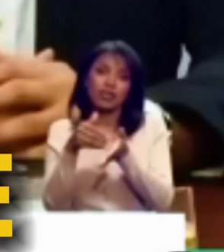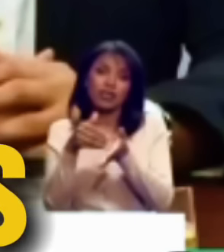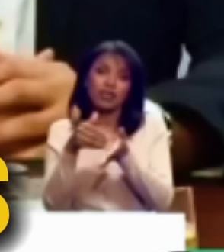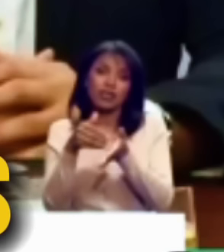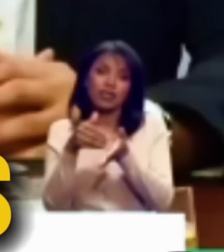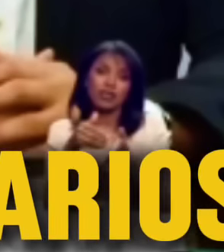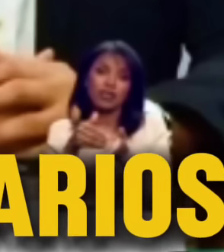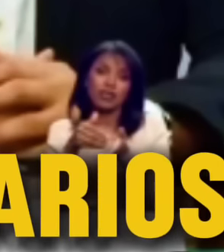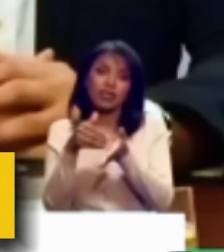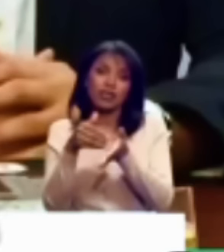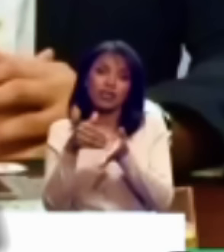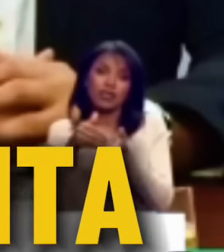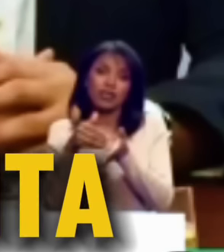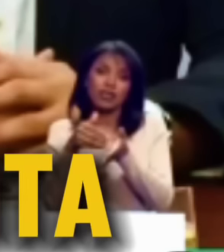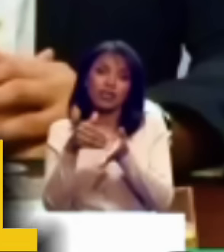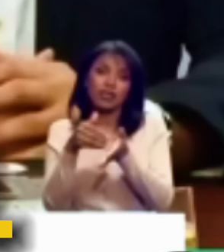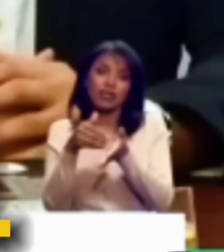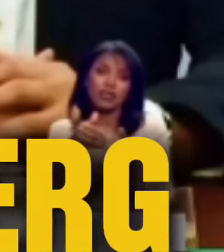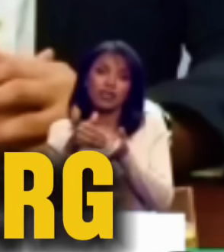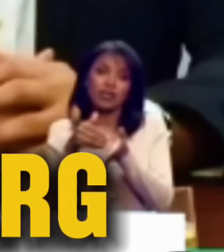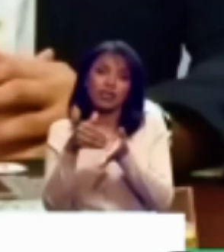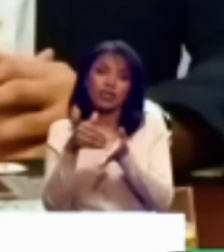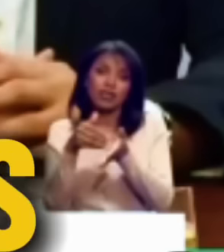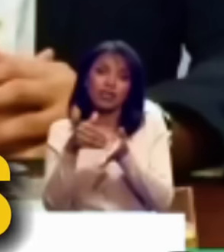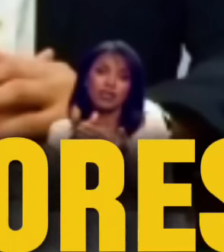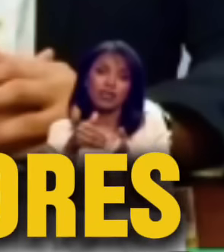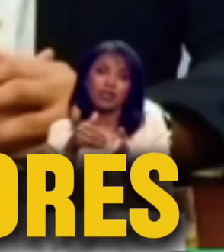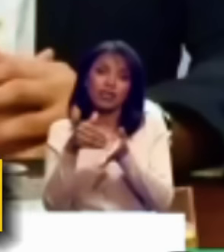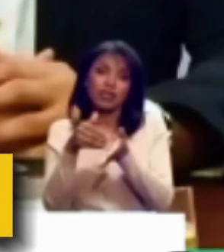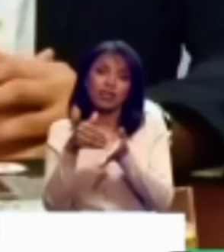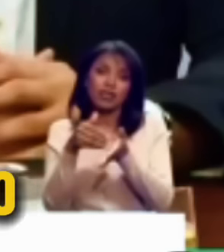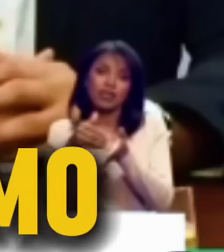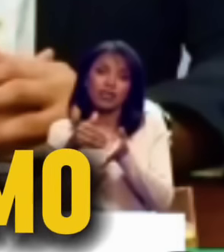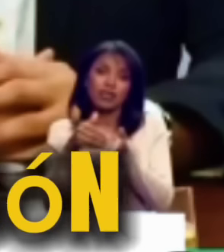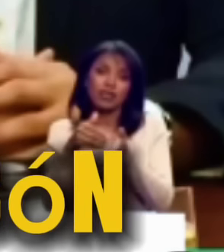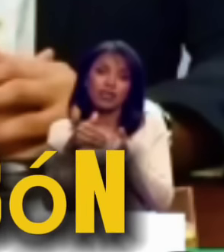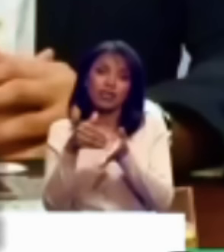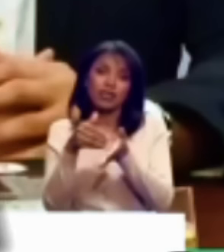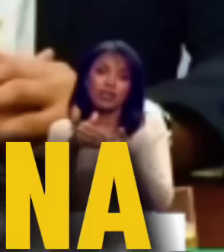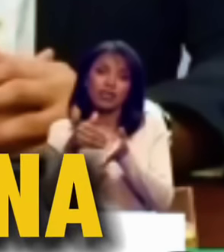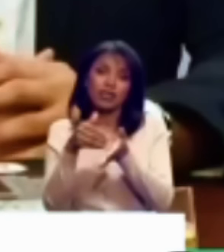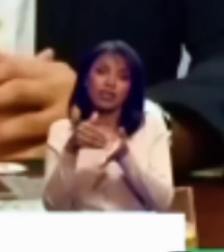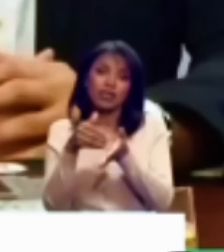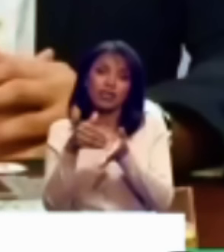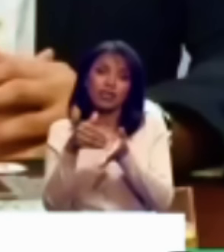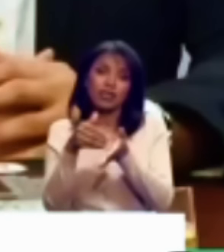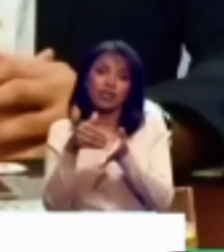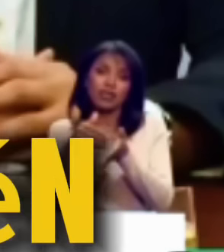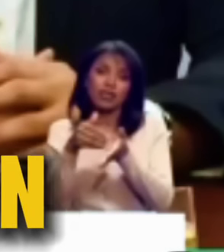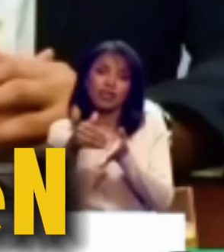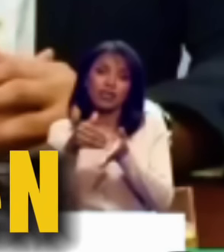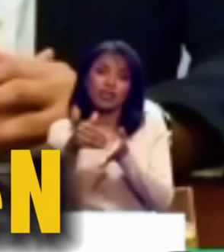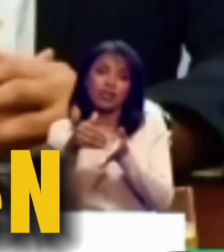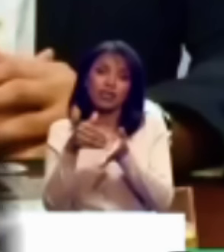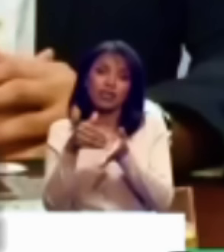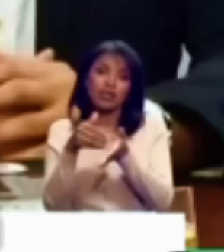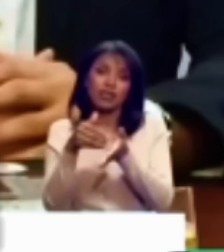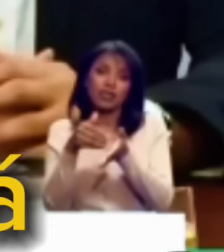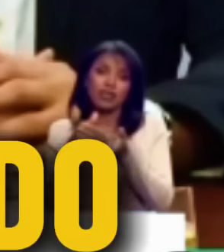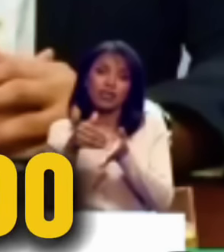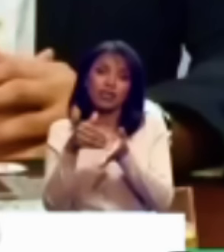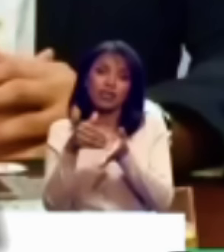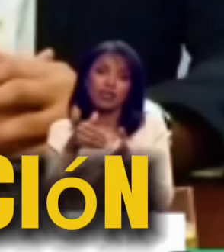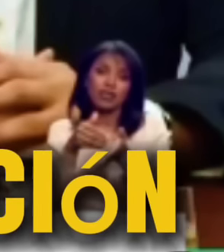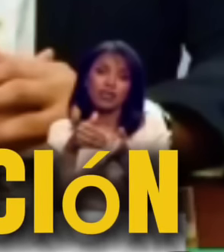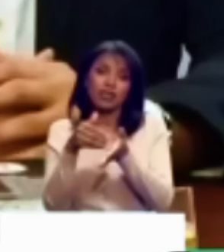Que los comentarios ven la puntita del iceberg. Los jugadores son el último eslabón de la cadena. ¿Quién le